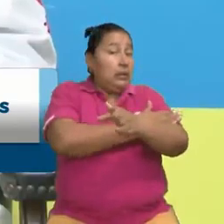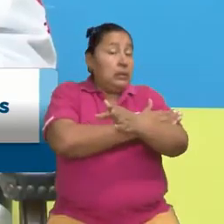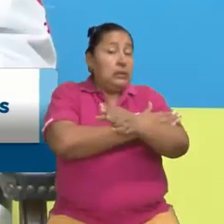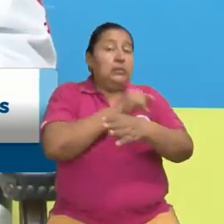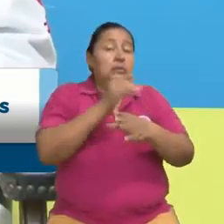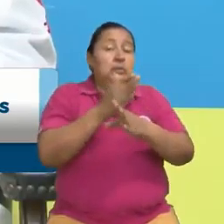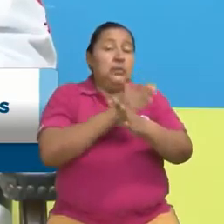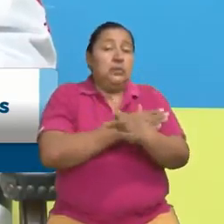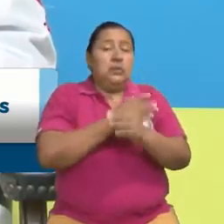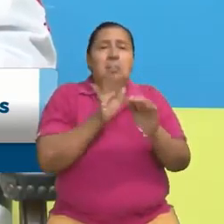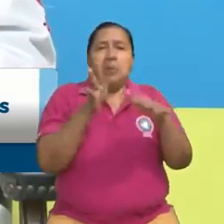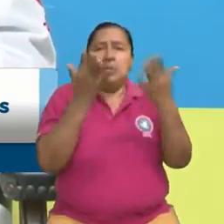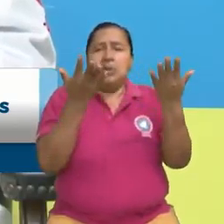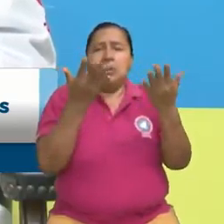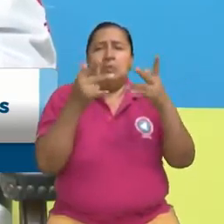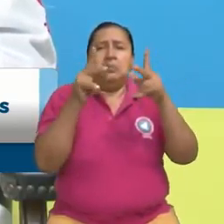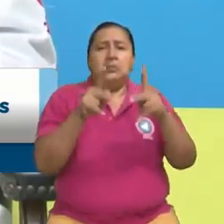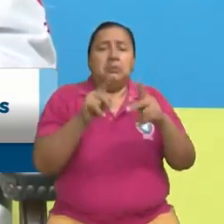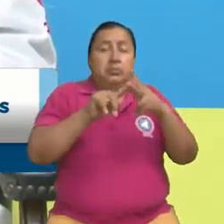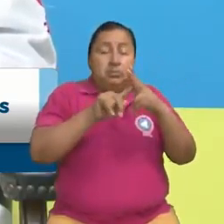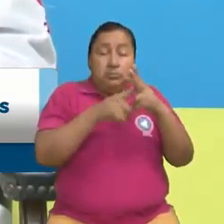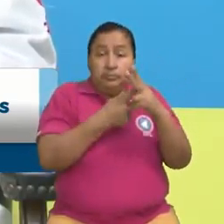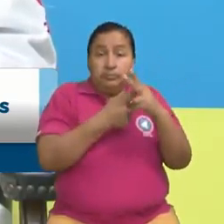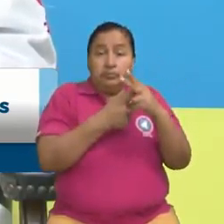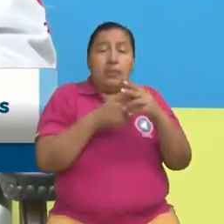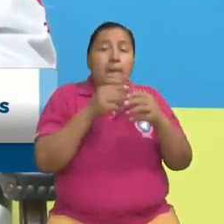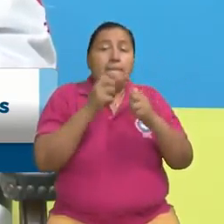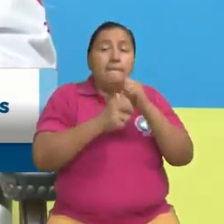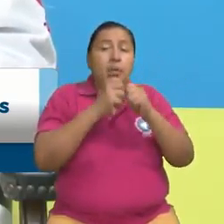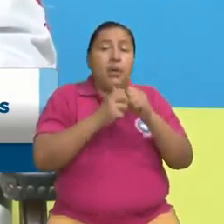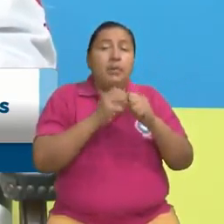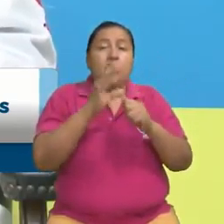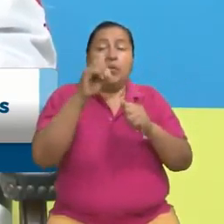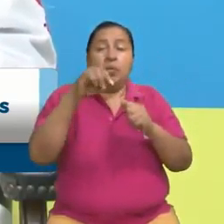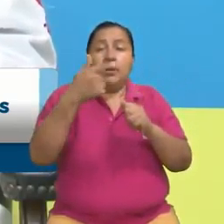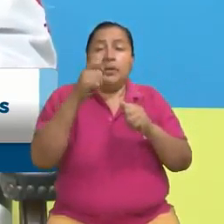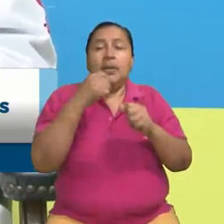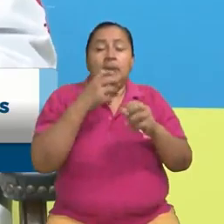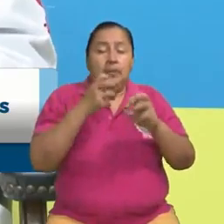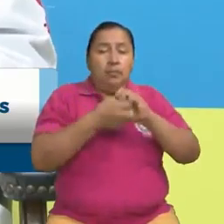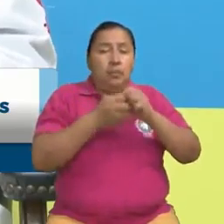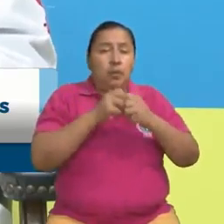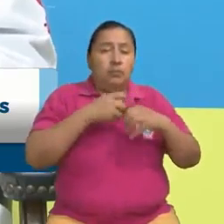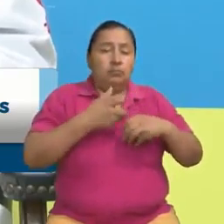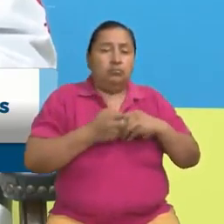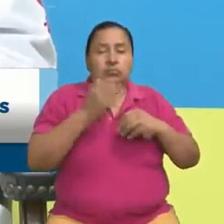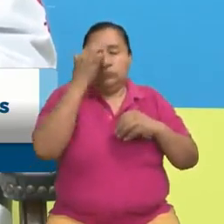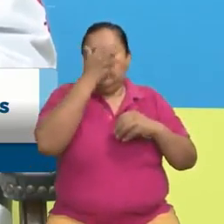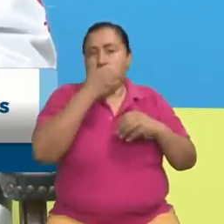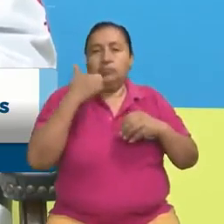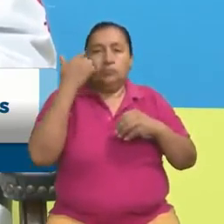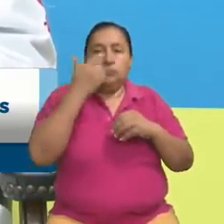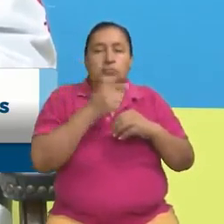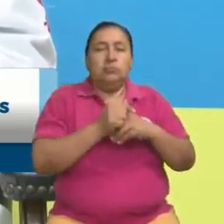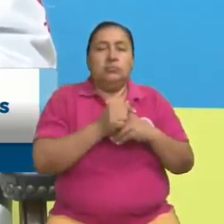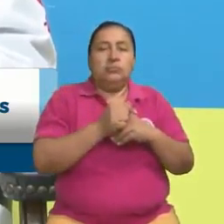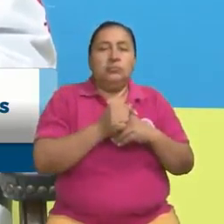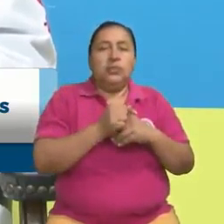Antes, la mayoría o lo que encabezaba las malformaciones congénitas eran las malformaciones craneofaciales. ¿Las